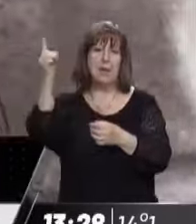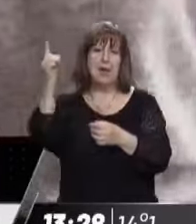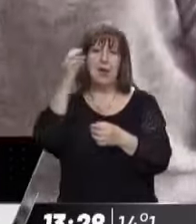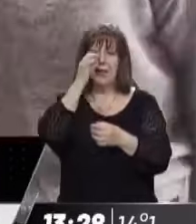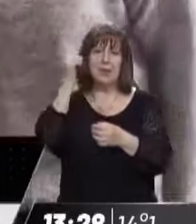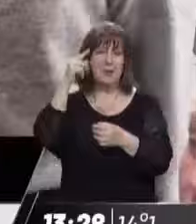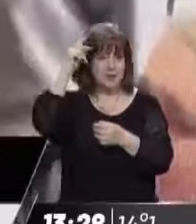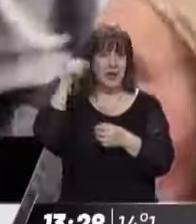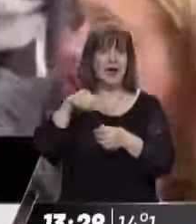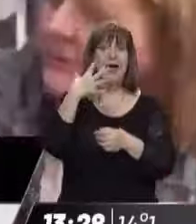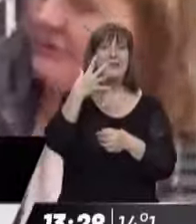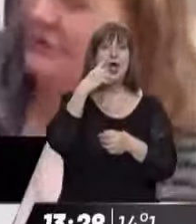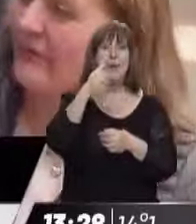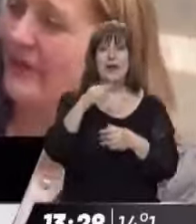comprado?